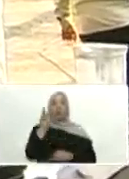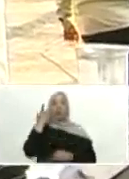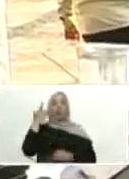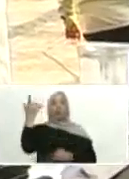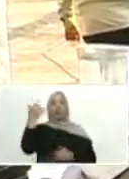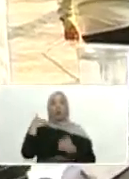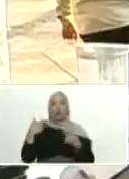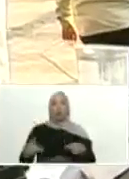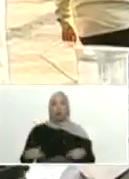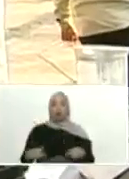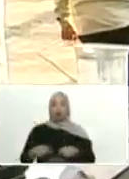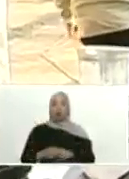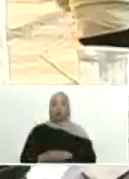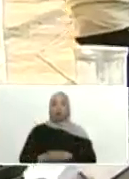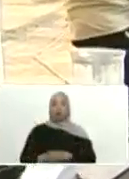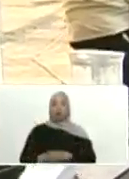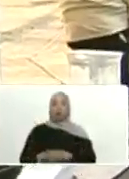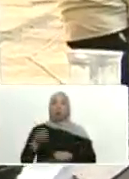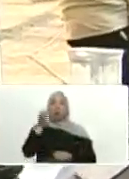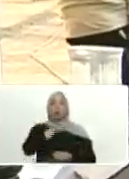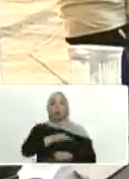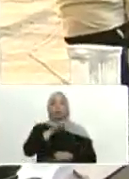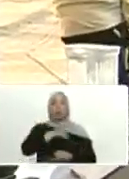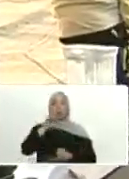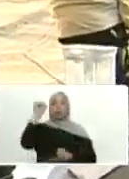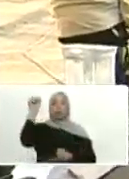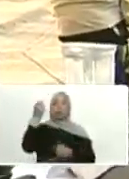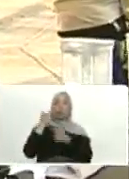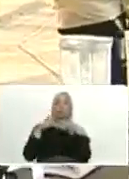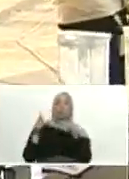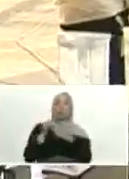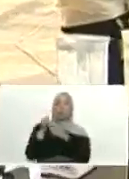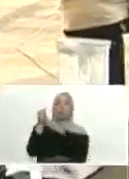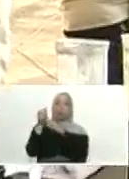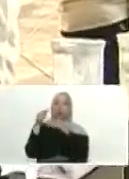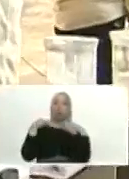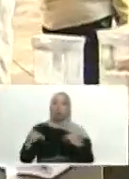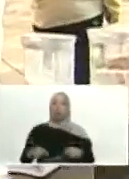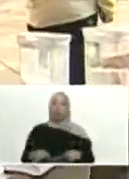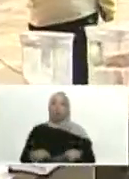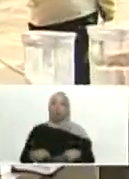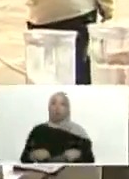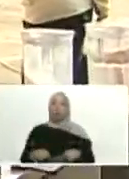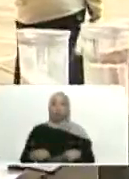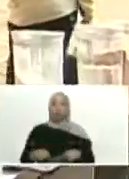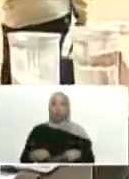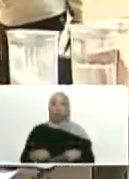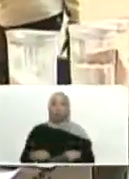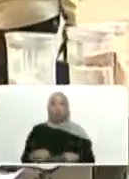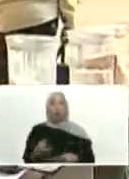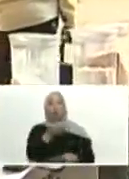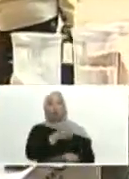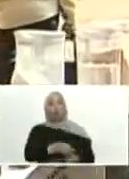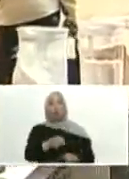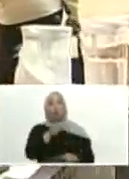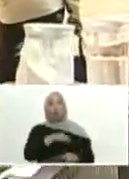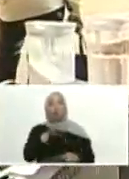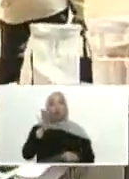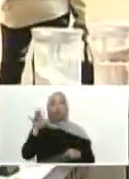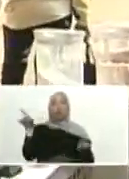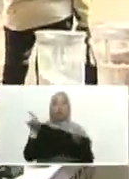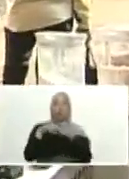de la humanidad el socialismo como destino de la humanidad porque es el socialismo el que logra